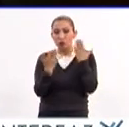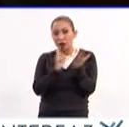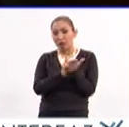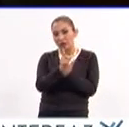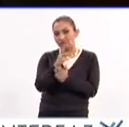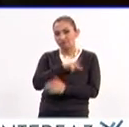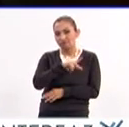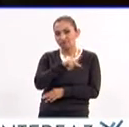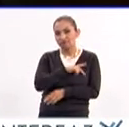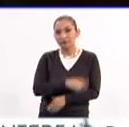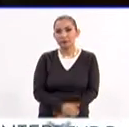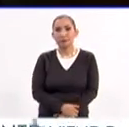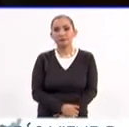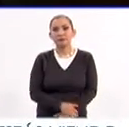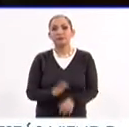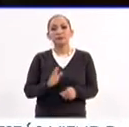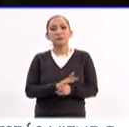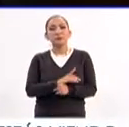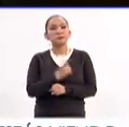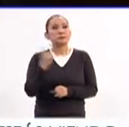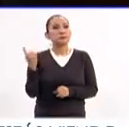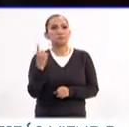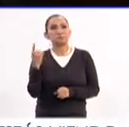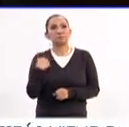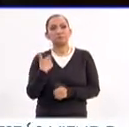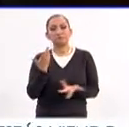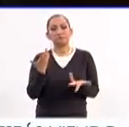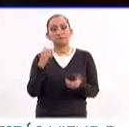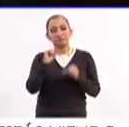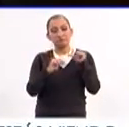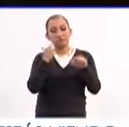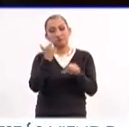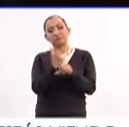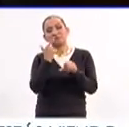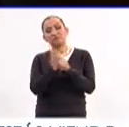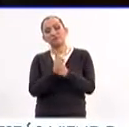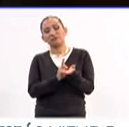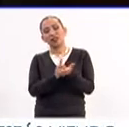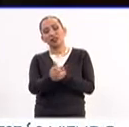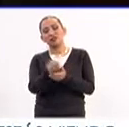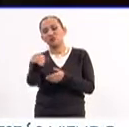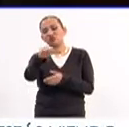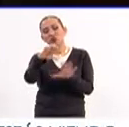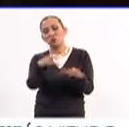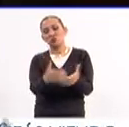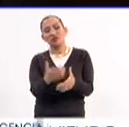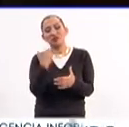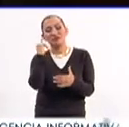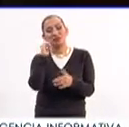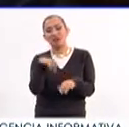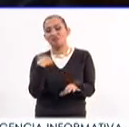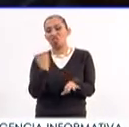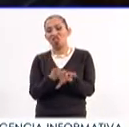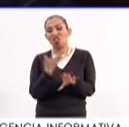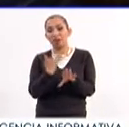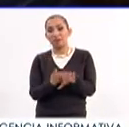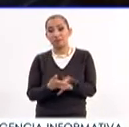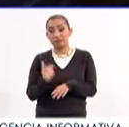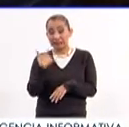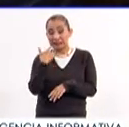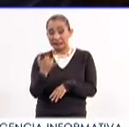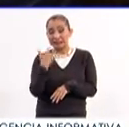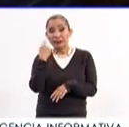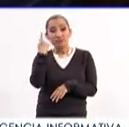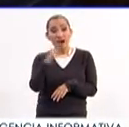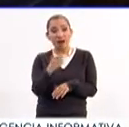era para mí, porque, o sea, te vas dando cuenta que los derechos a las comunidades indígenas son muy vulneradas. El empeño que puso